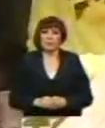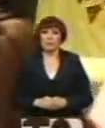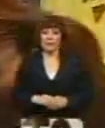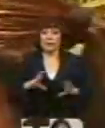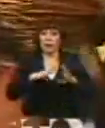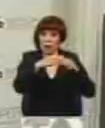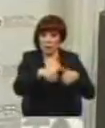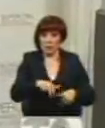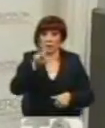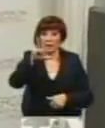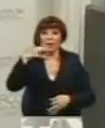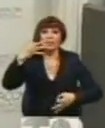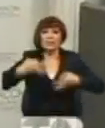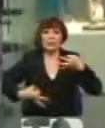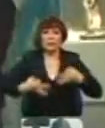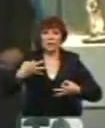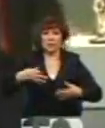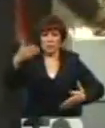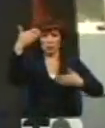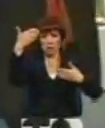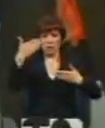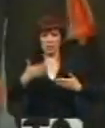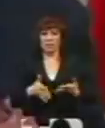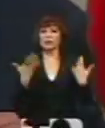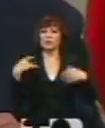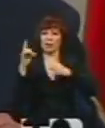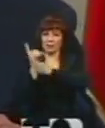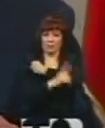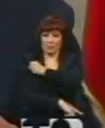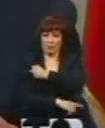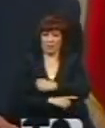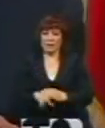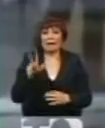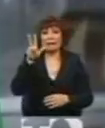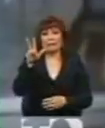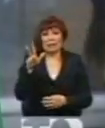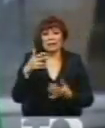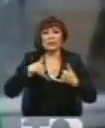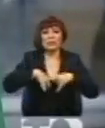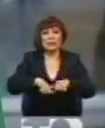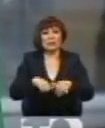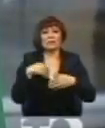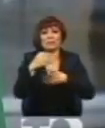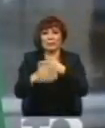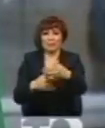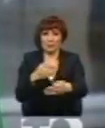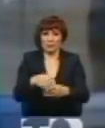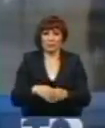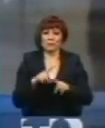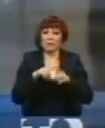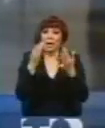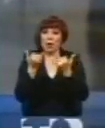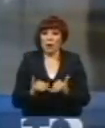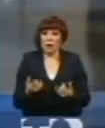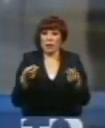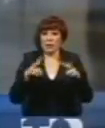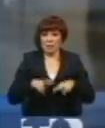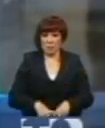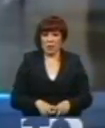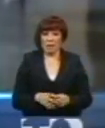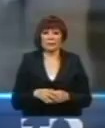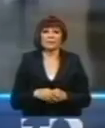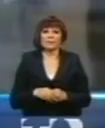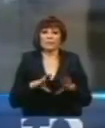juicios políticos terminaron en la censura y otros tres en el limbo jurídico. Pero esta situación también salpica al Consejo de la